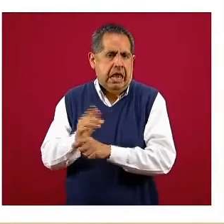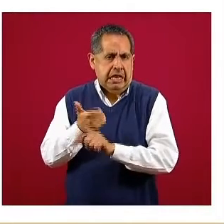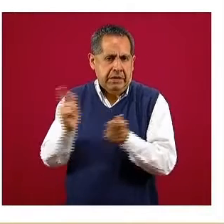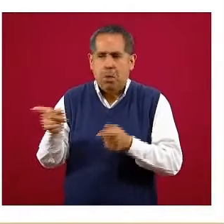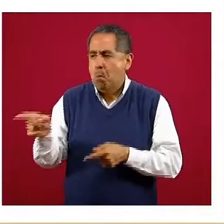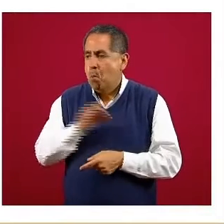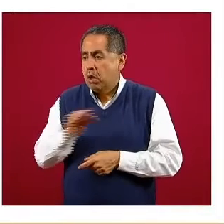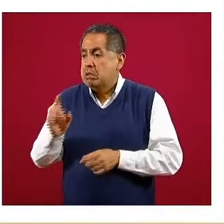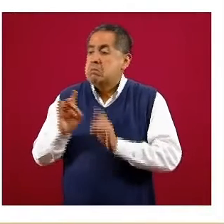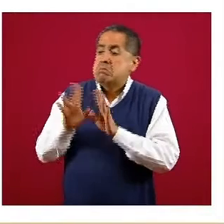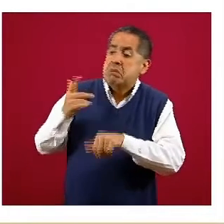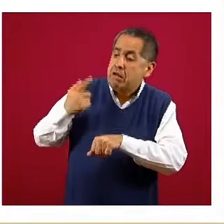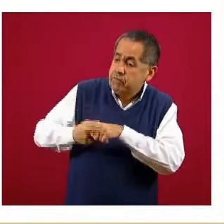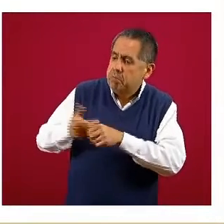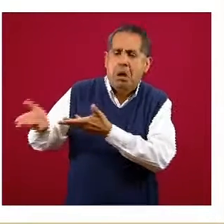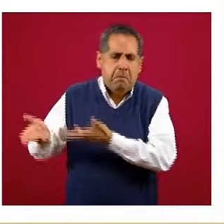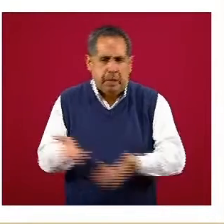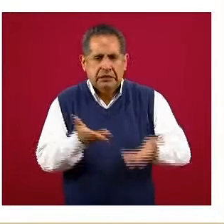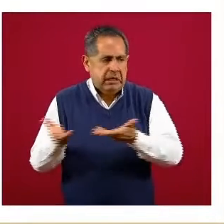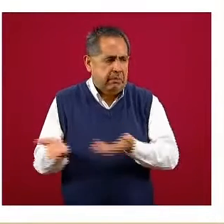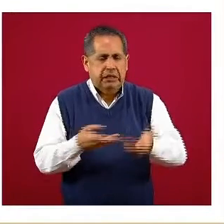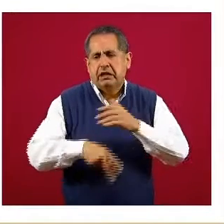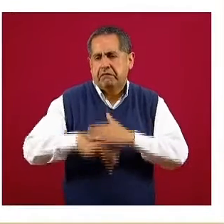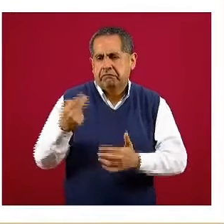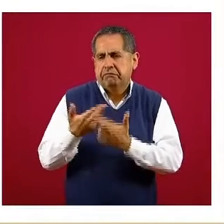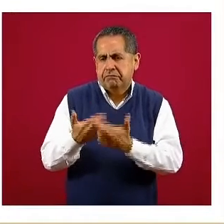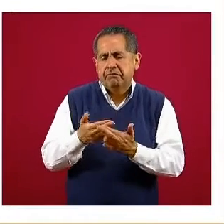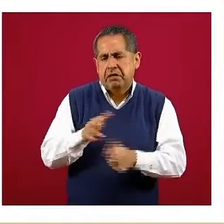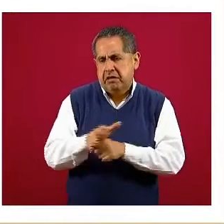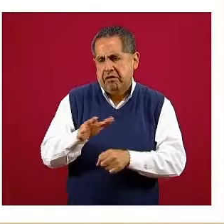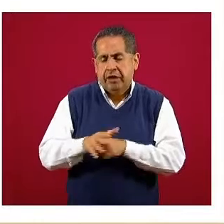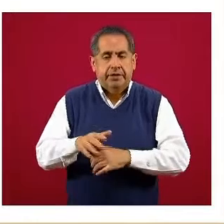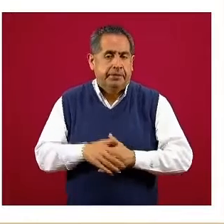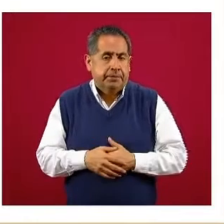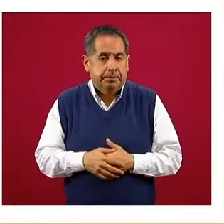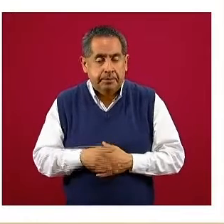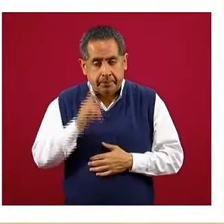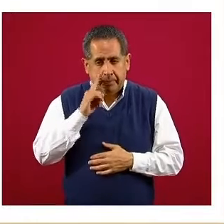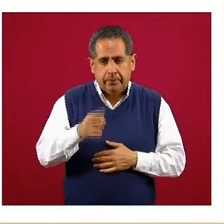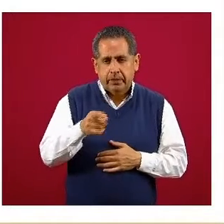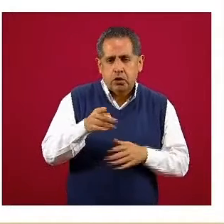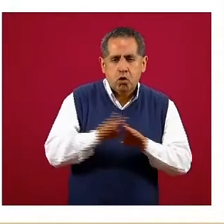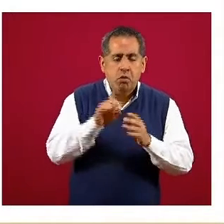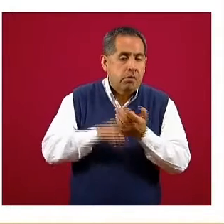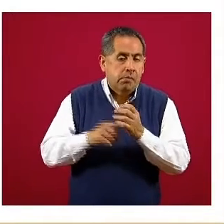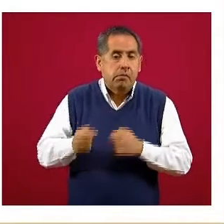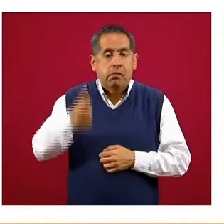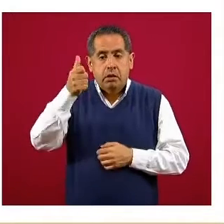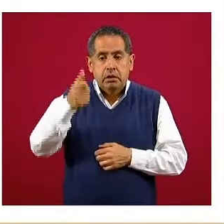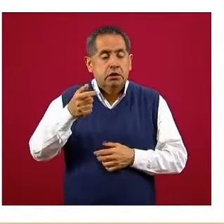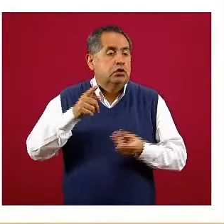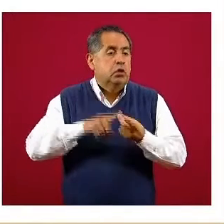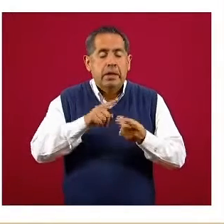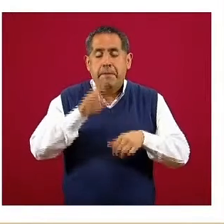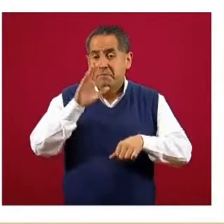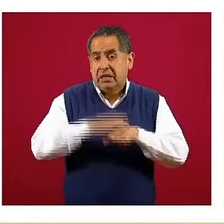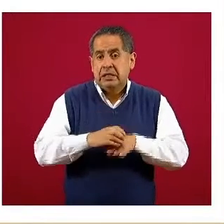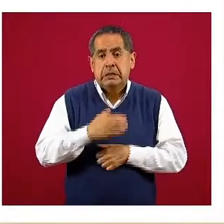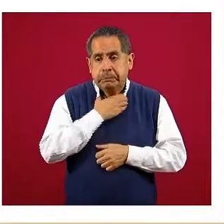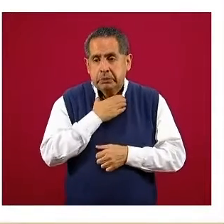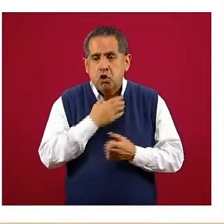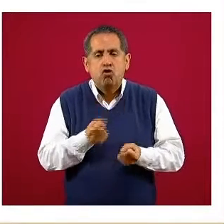foro técnico de coordinación del sector salud, del Sistema Nacional de Salud, que es el Consejo Nacional de Salud, para